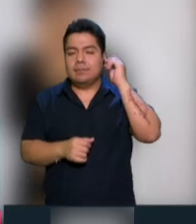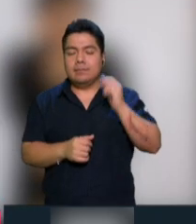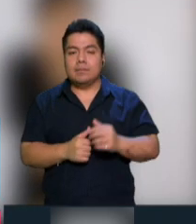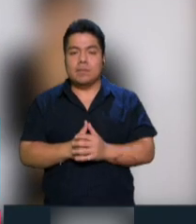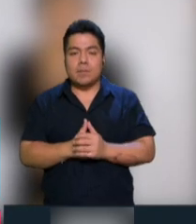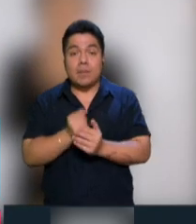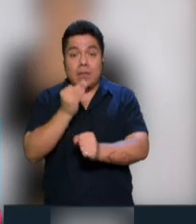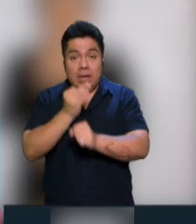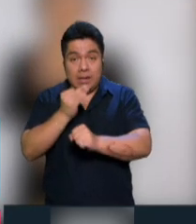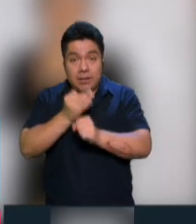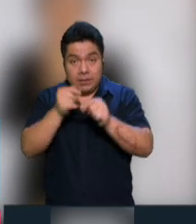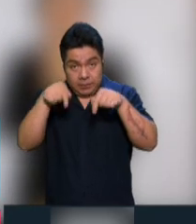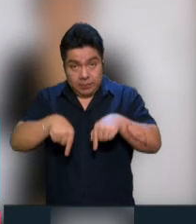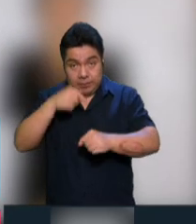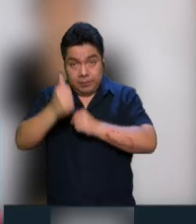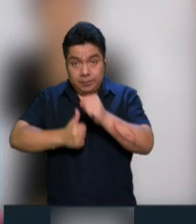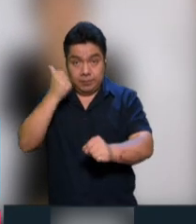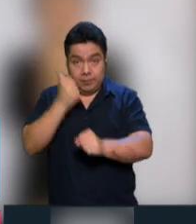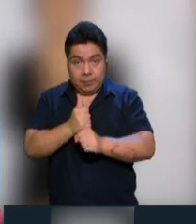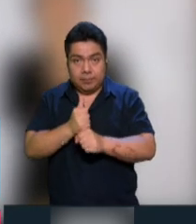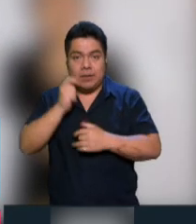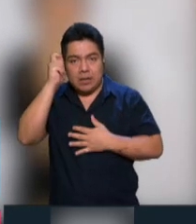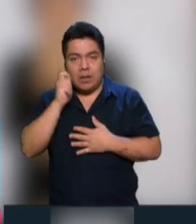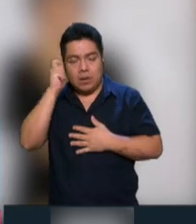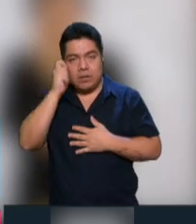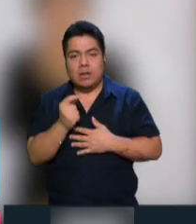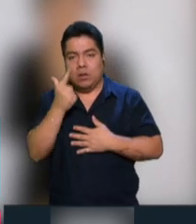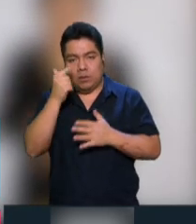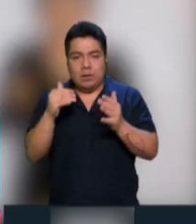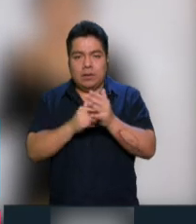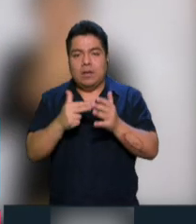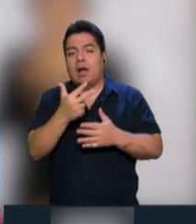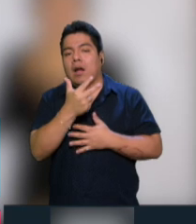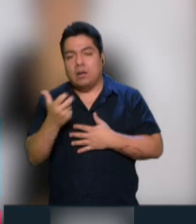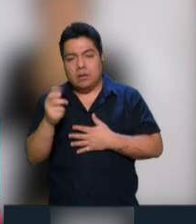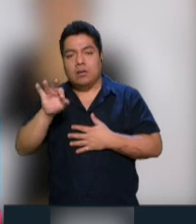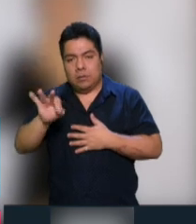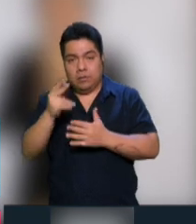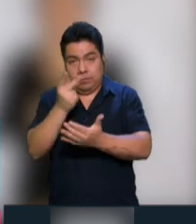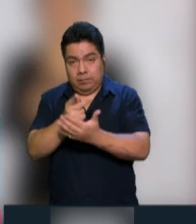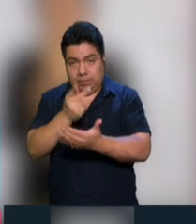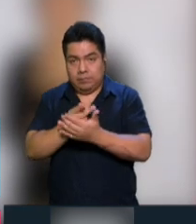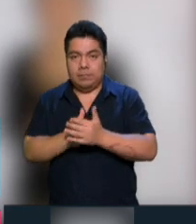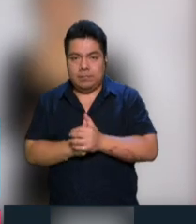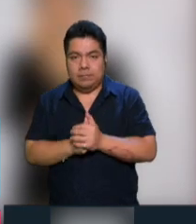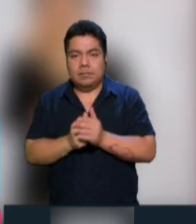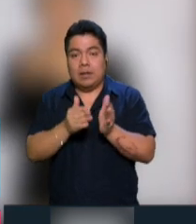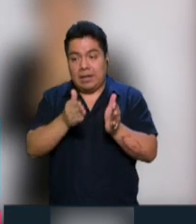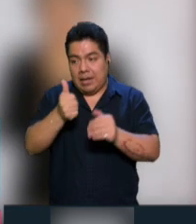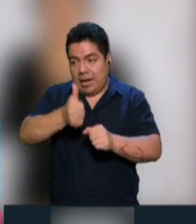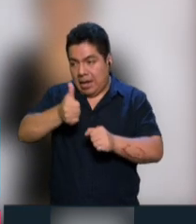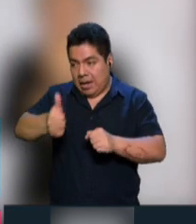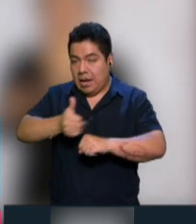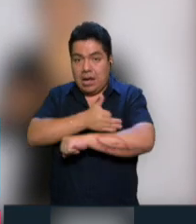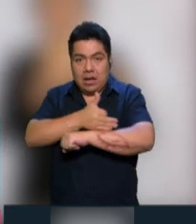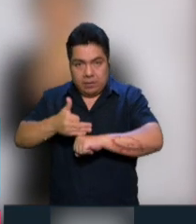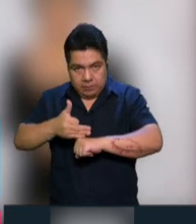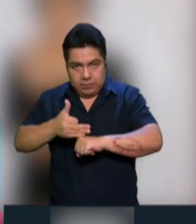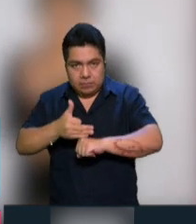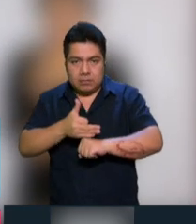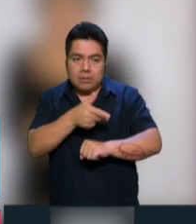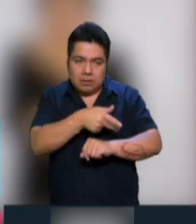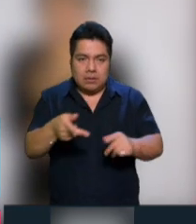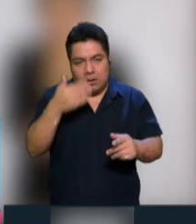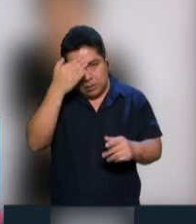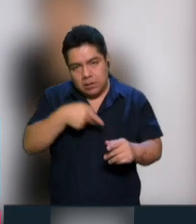En este año, la beca era de 1.840 pesos por familia, a familias en